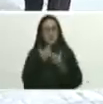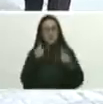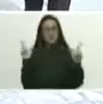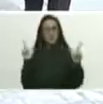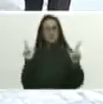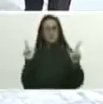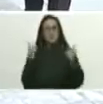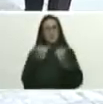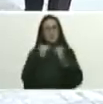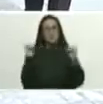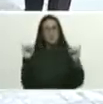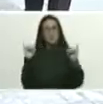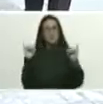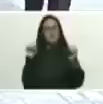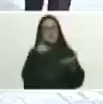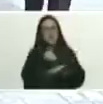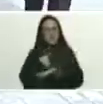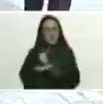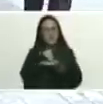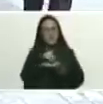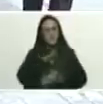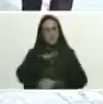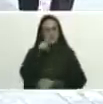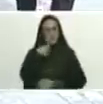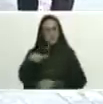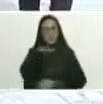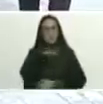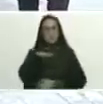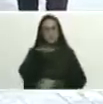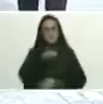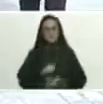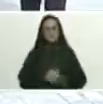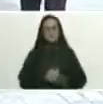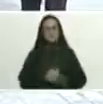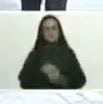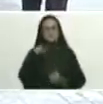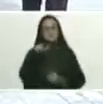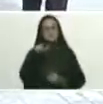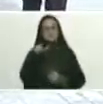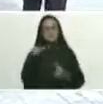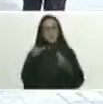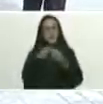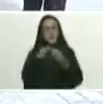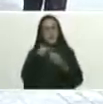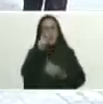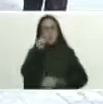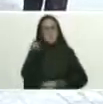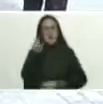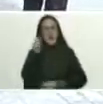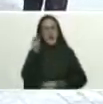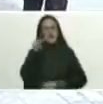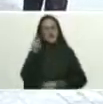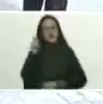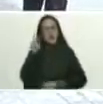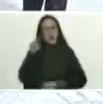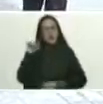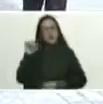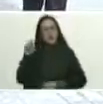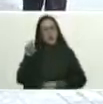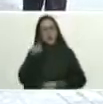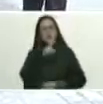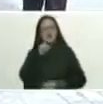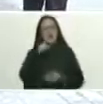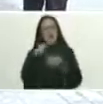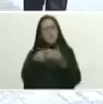por la independencia, por la dignidad de nuestro pueblo. El gran patriota Antonio Ricaurte, que pone su nombre allí para